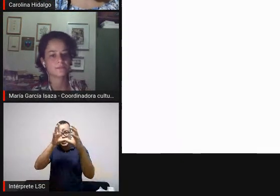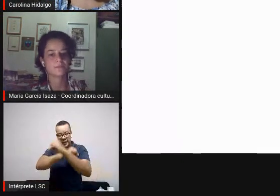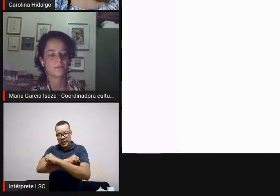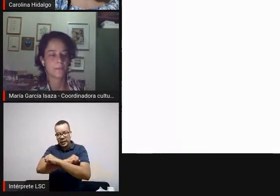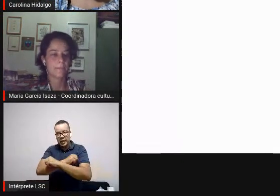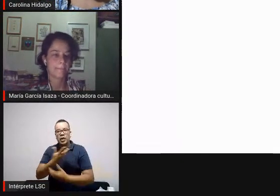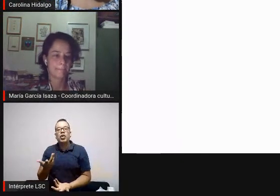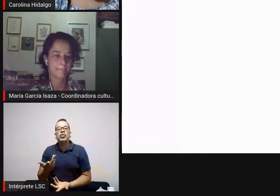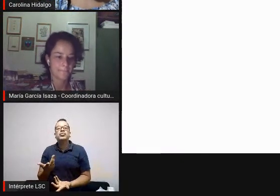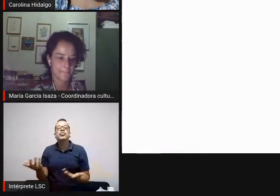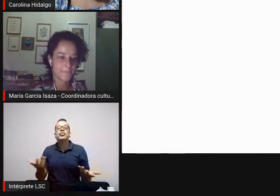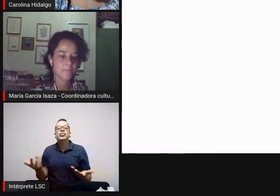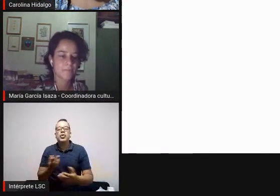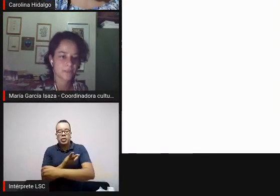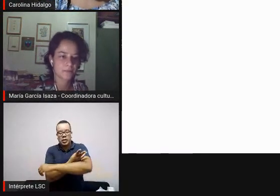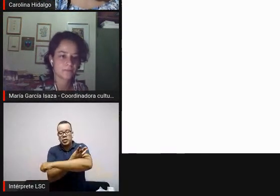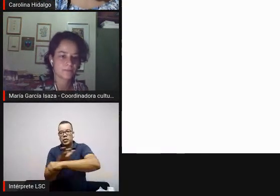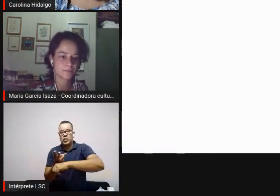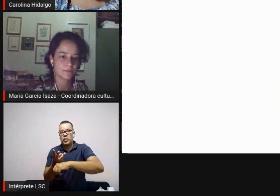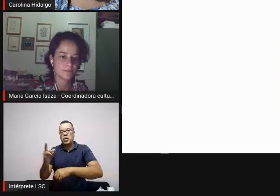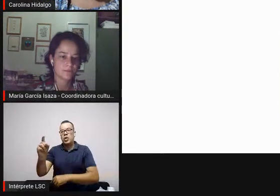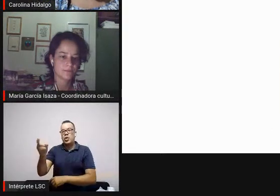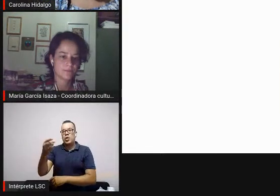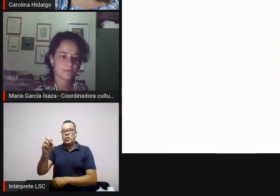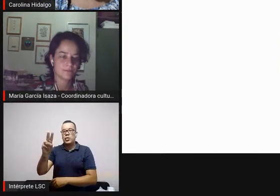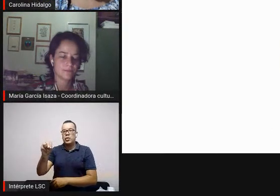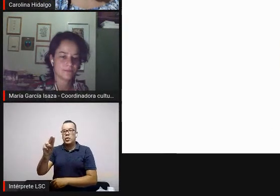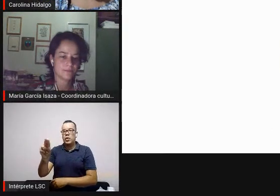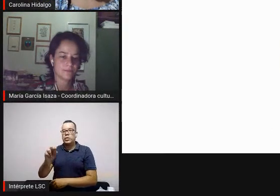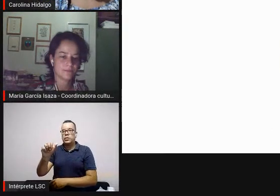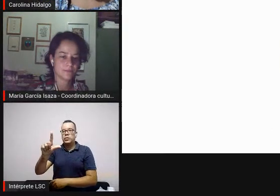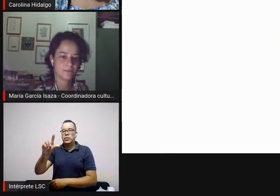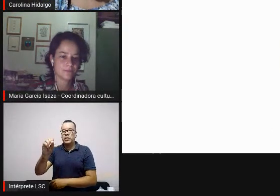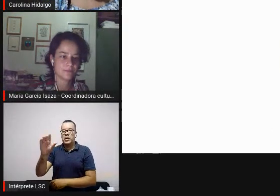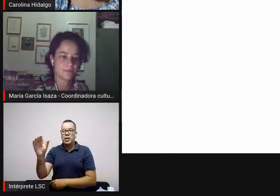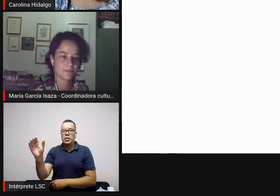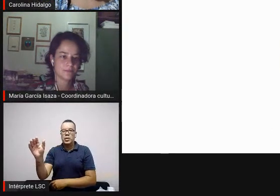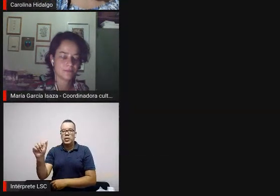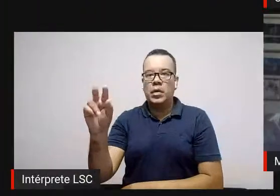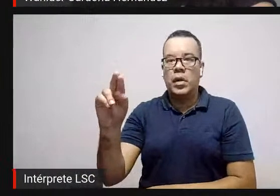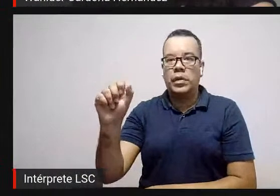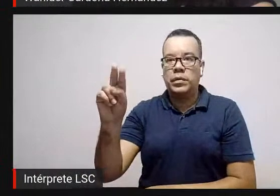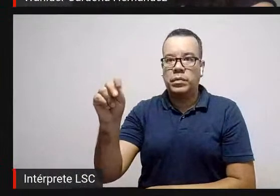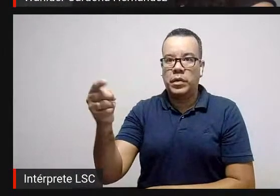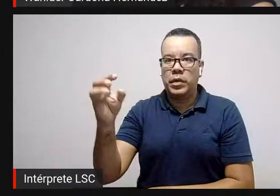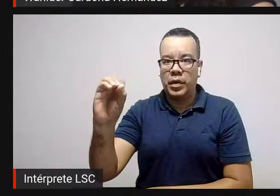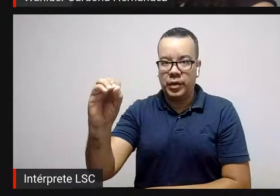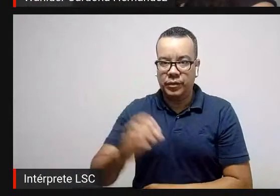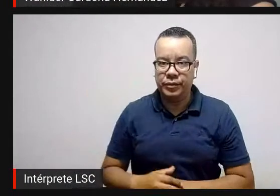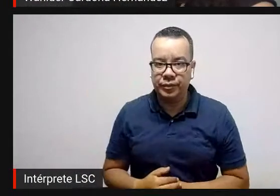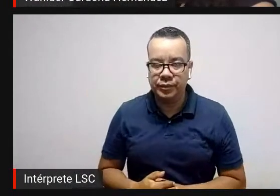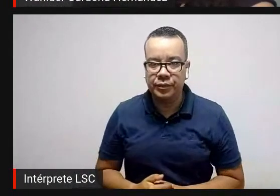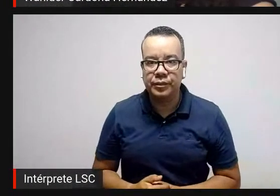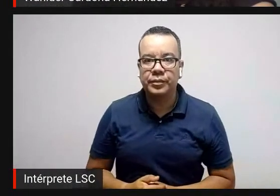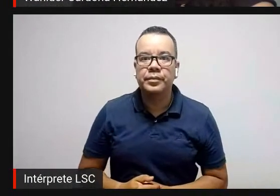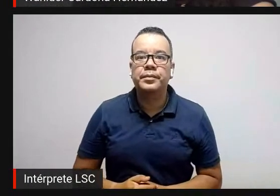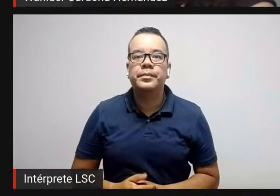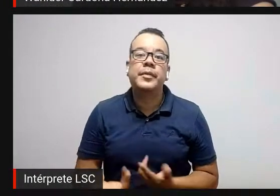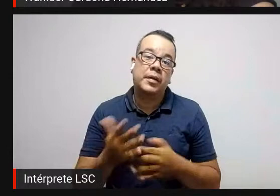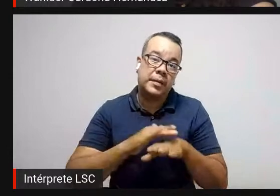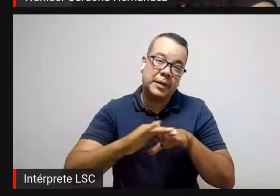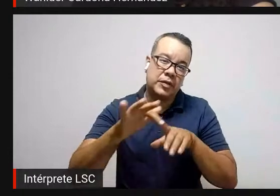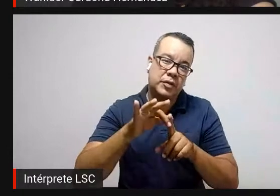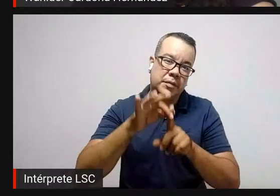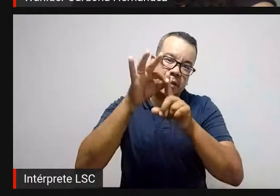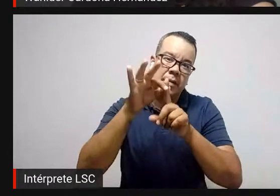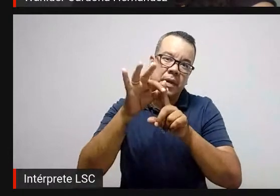de Gonzalo Arango y el profeta Gonzalo Arango, y desde otra parte y todas partes. Una invitación muy especial